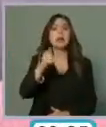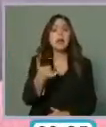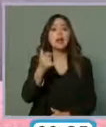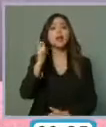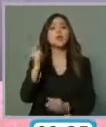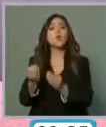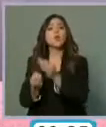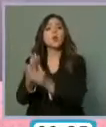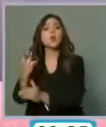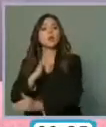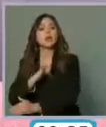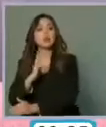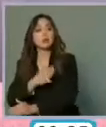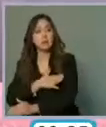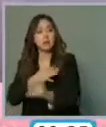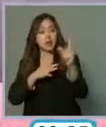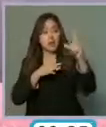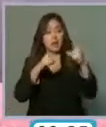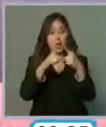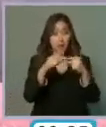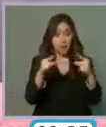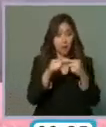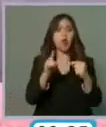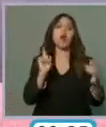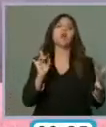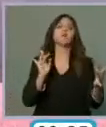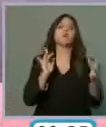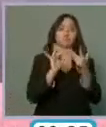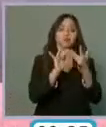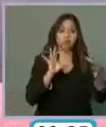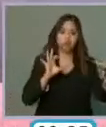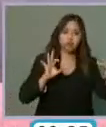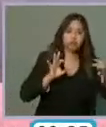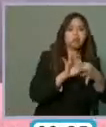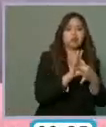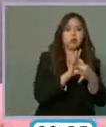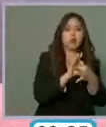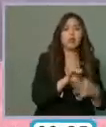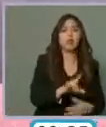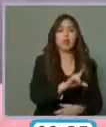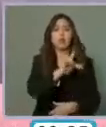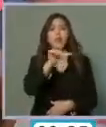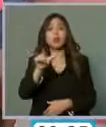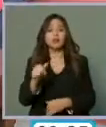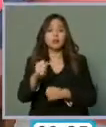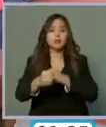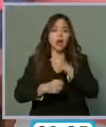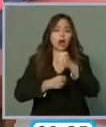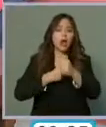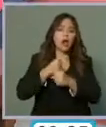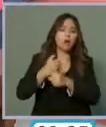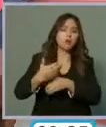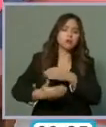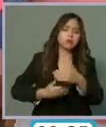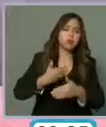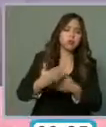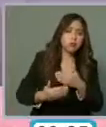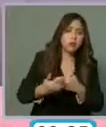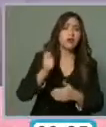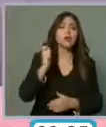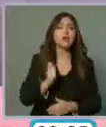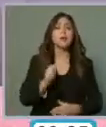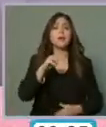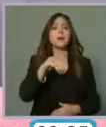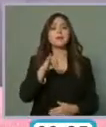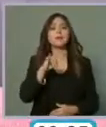Japón iniciaron las relaciones, pero lo más curioso es que unos años después de este evento vino una misión, la misión Hasekura,